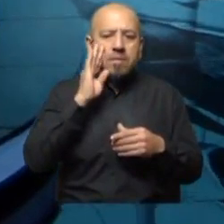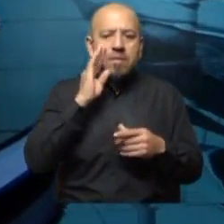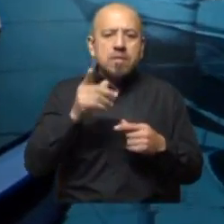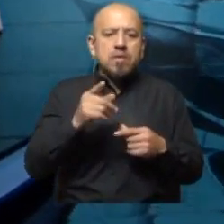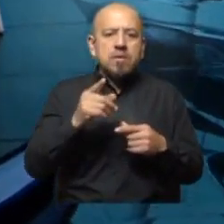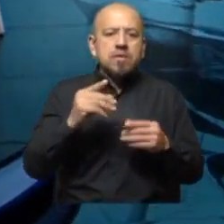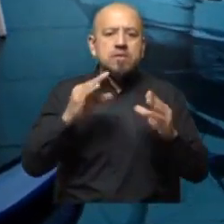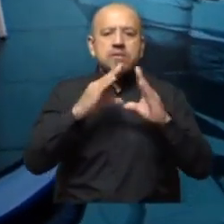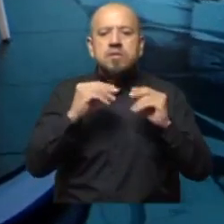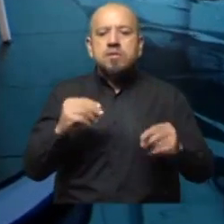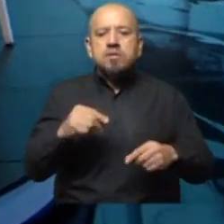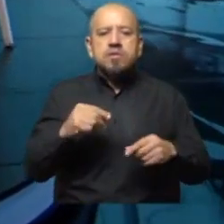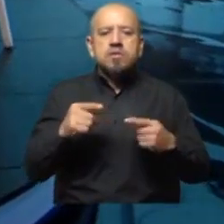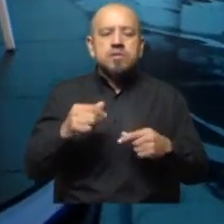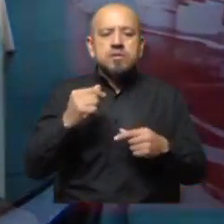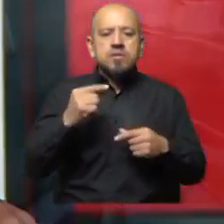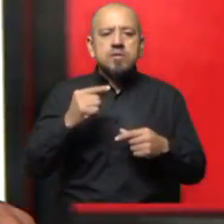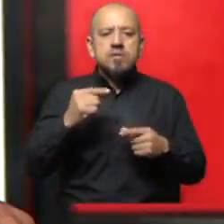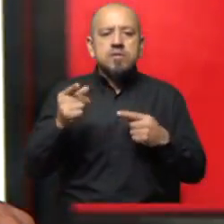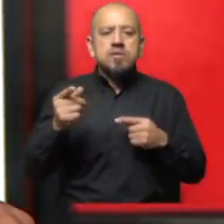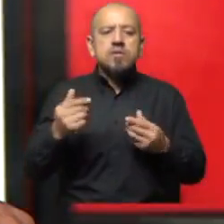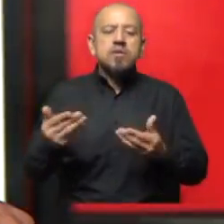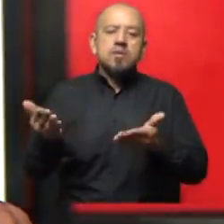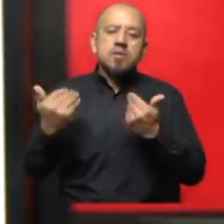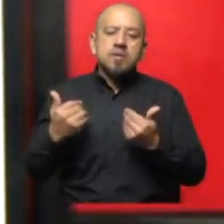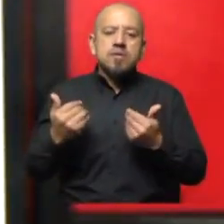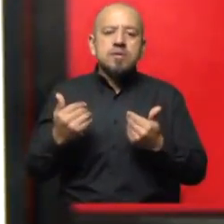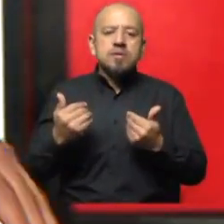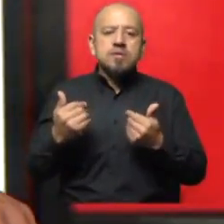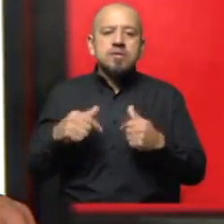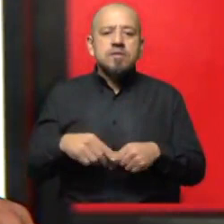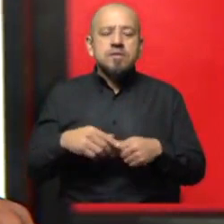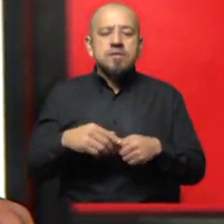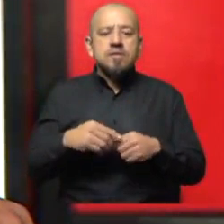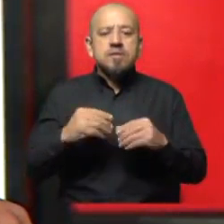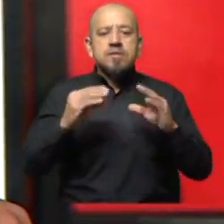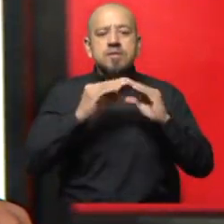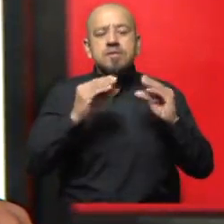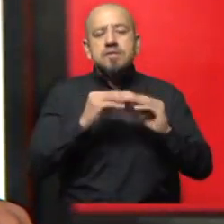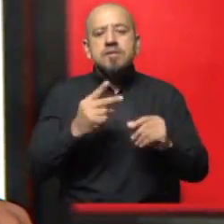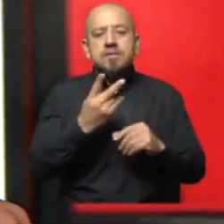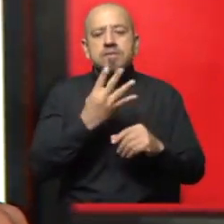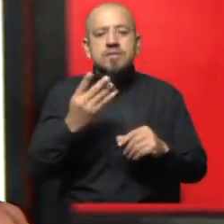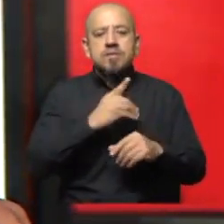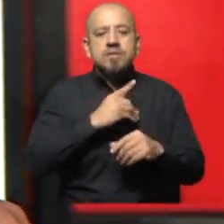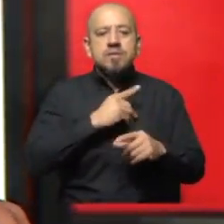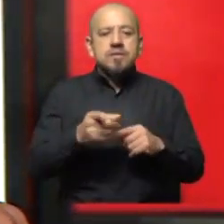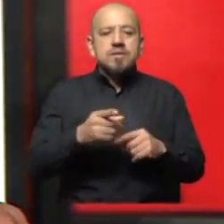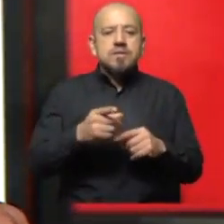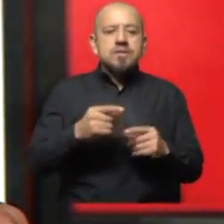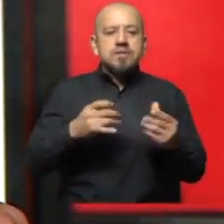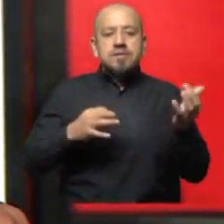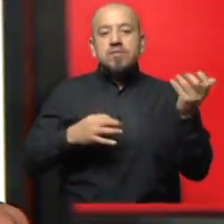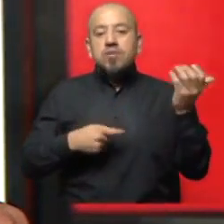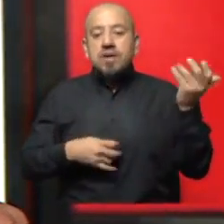navidad a través de papá noel logran dejarme en el arbolito de navidad una guitarra y una remera de axel